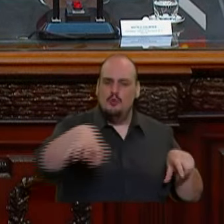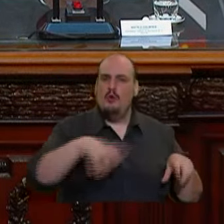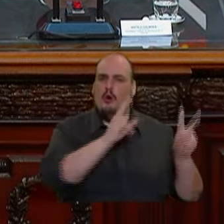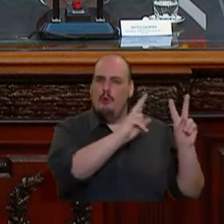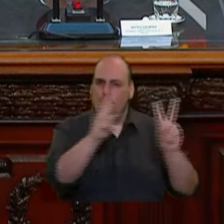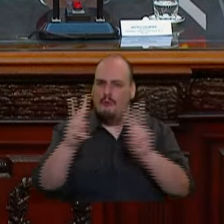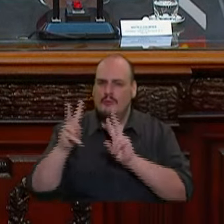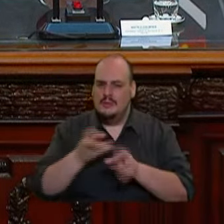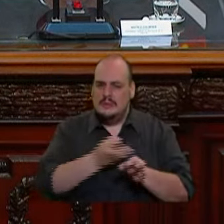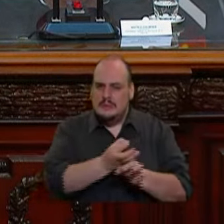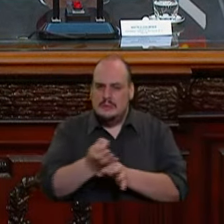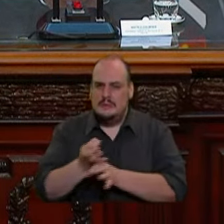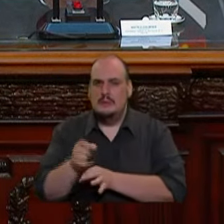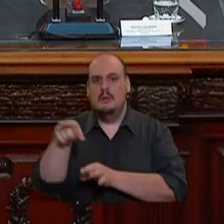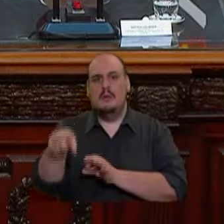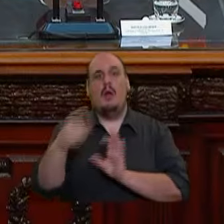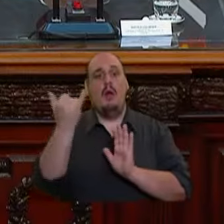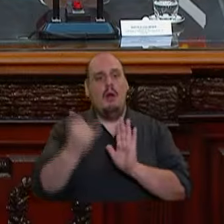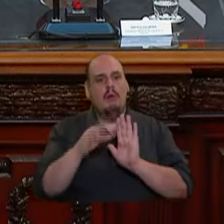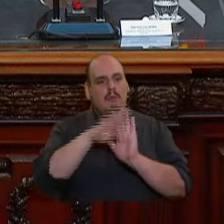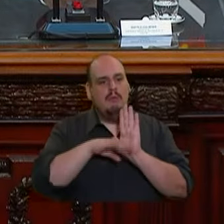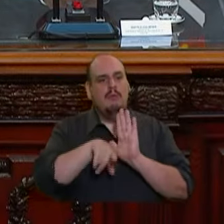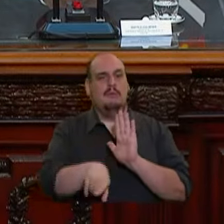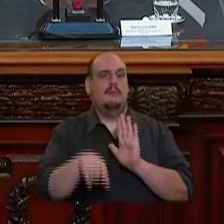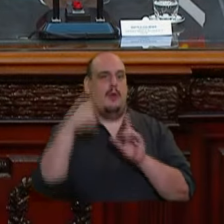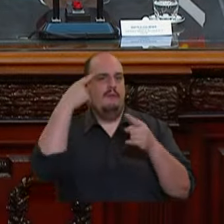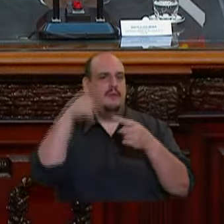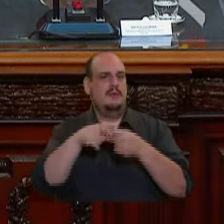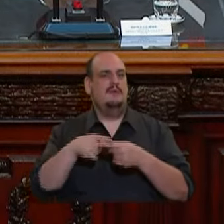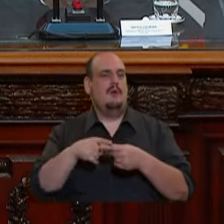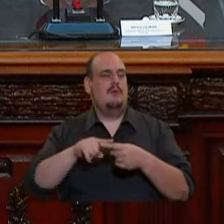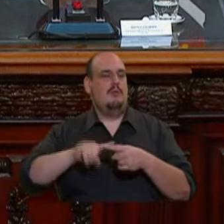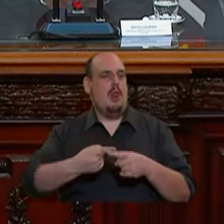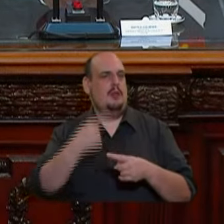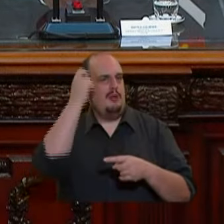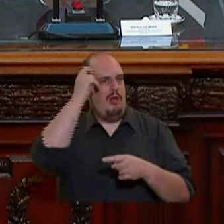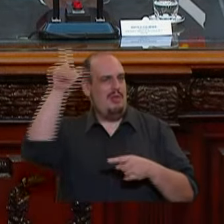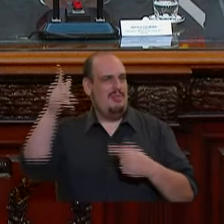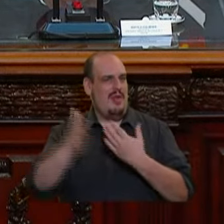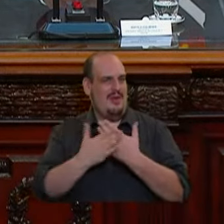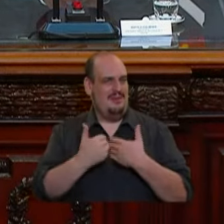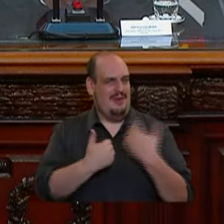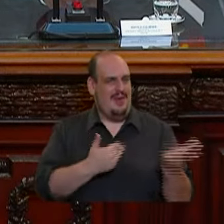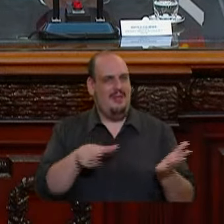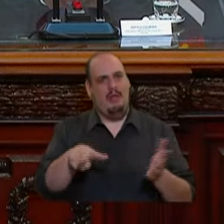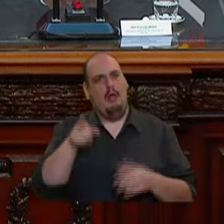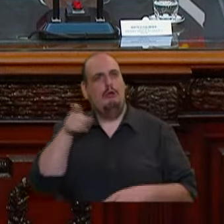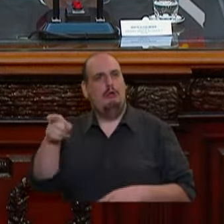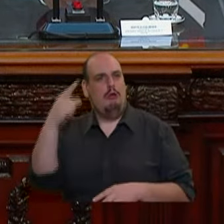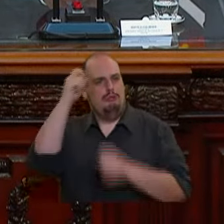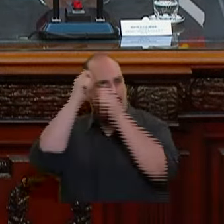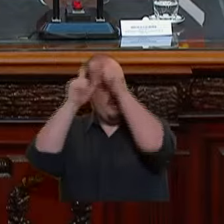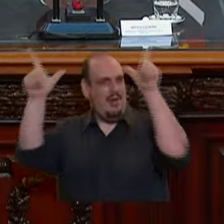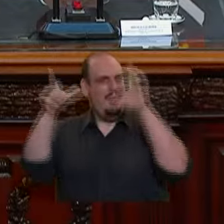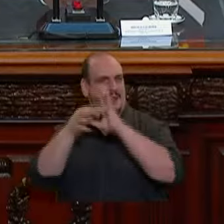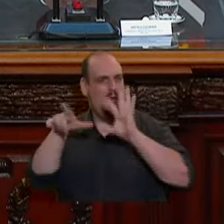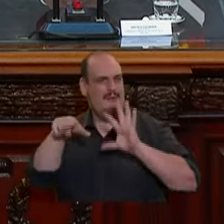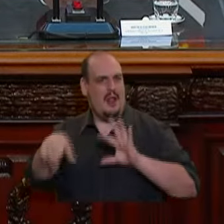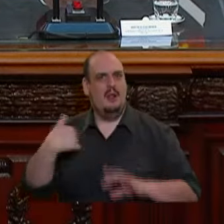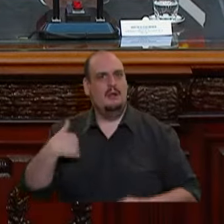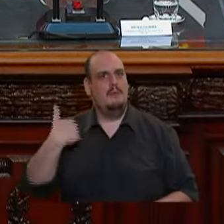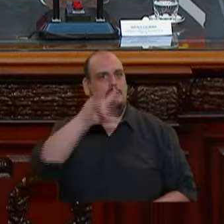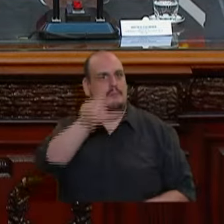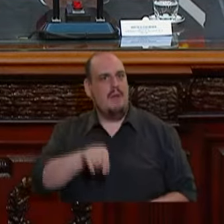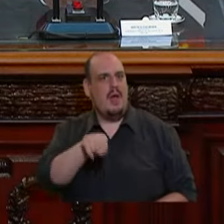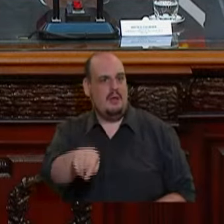docente proliferan currículas educativas de izquierda, abiertamente anticapitalistas y antiliberales, en un país en el cual lo que se necesita